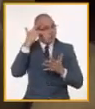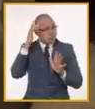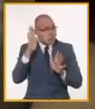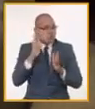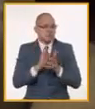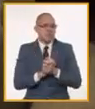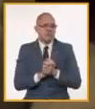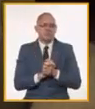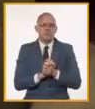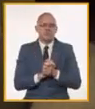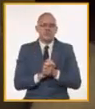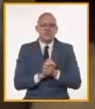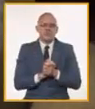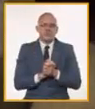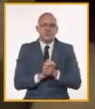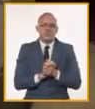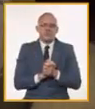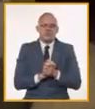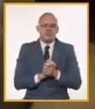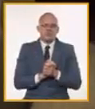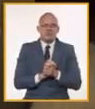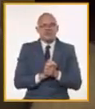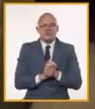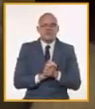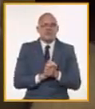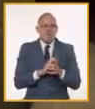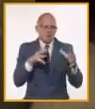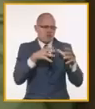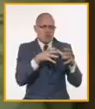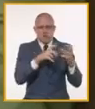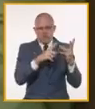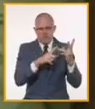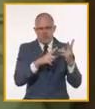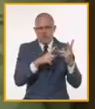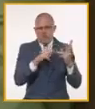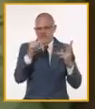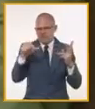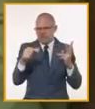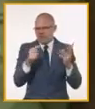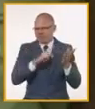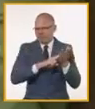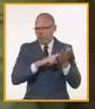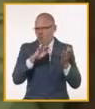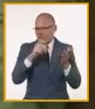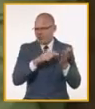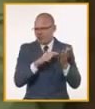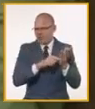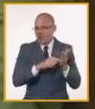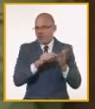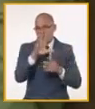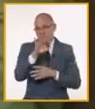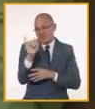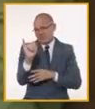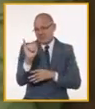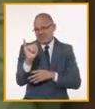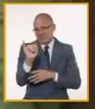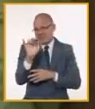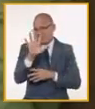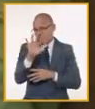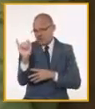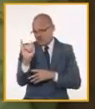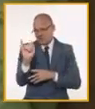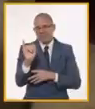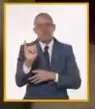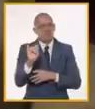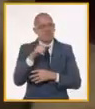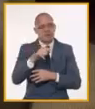su totalidad, eran 56 hombres. La formó Fidel. Entonces, bueno, yo me enteré